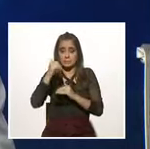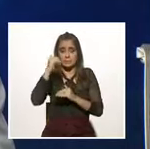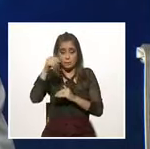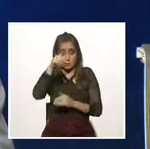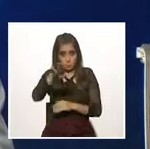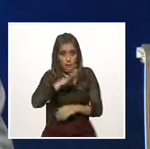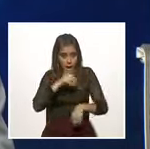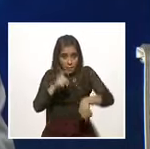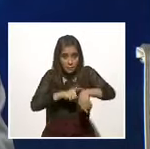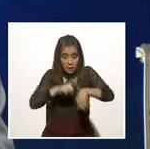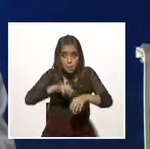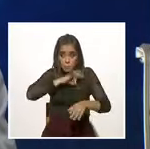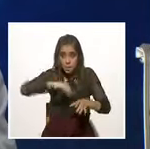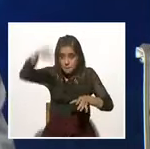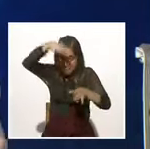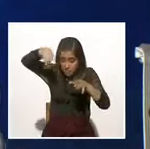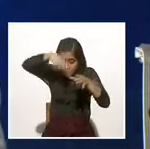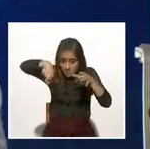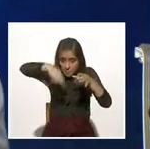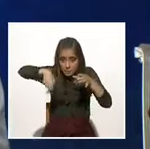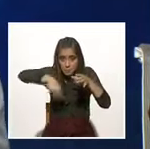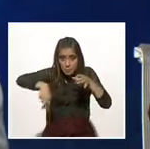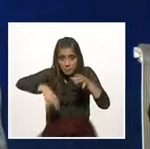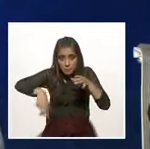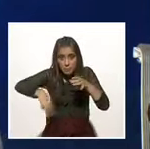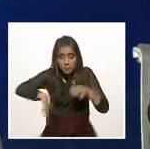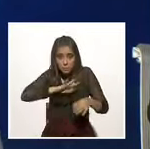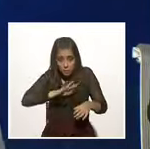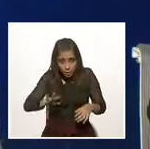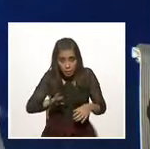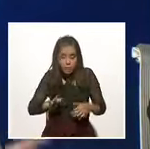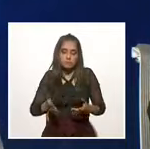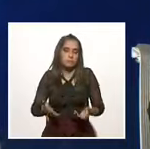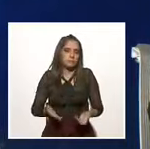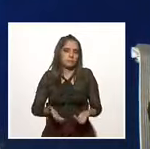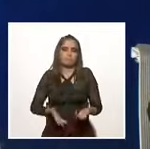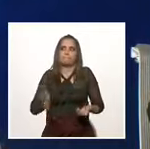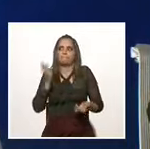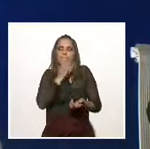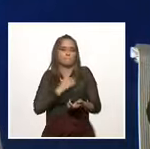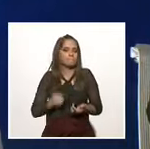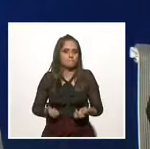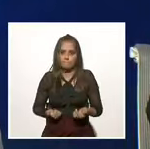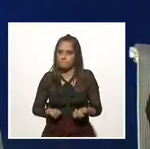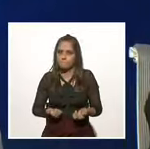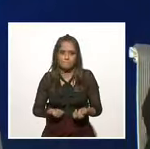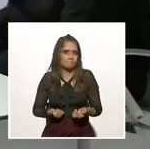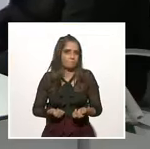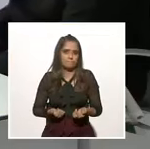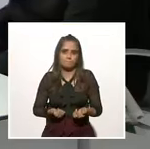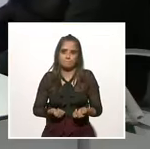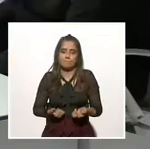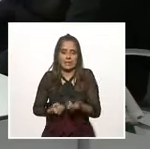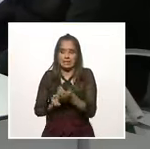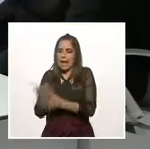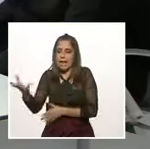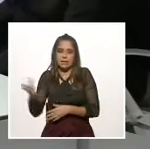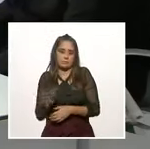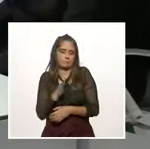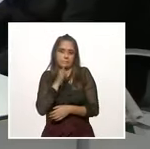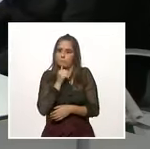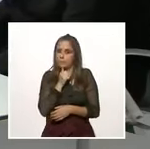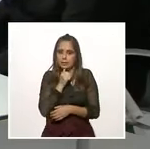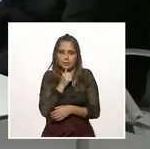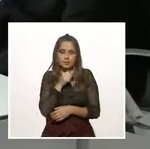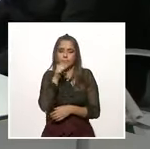tiempo suficiente para poder llegar a una zona de menor riesgo o un punto de reunión exterior. Entonces, en ese sentido, lo